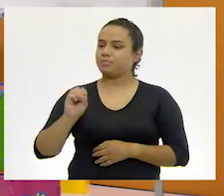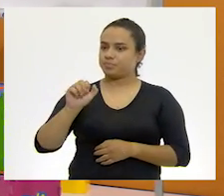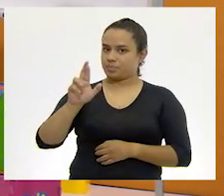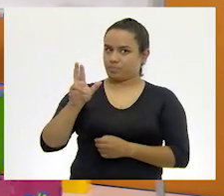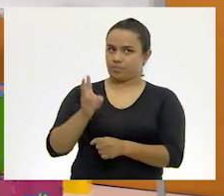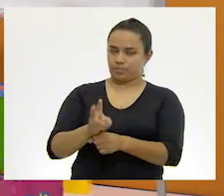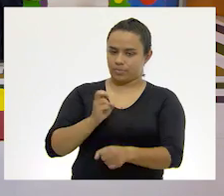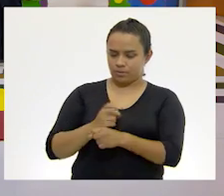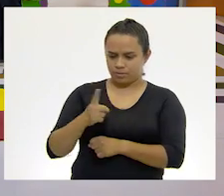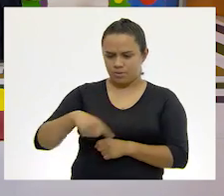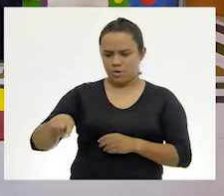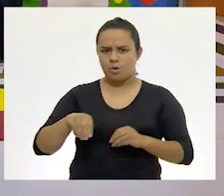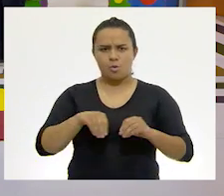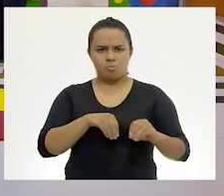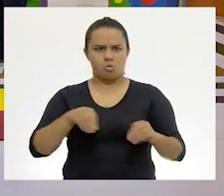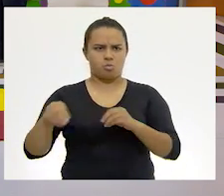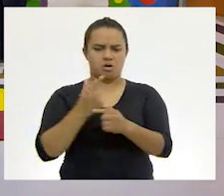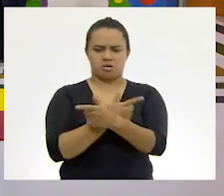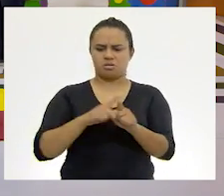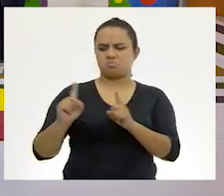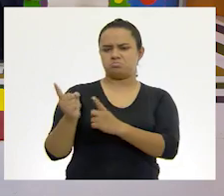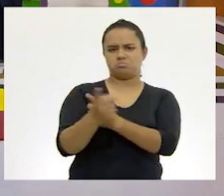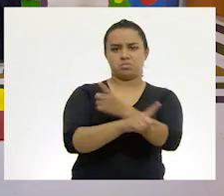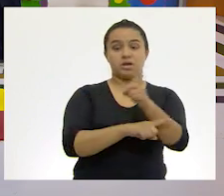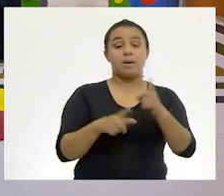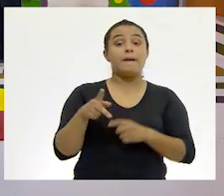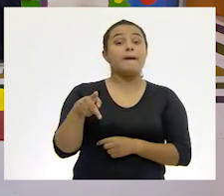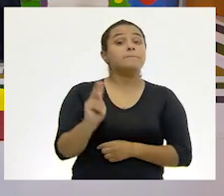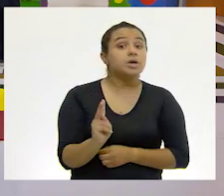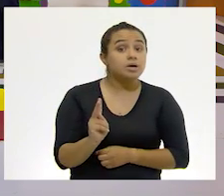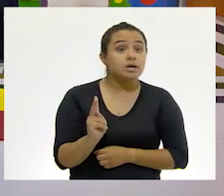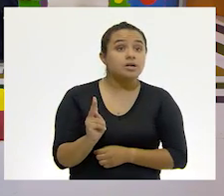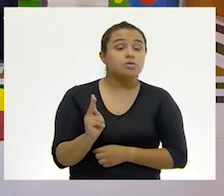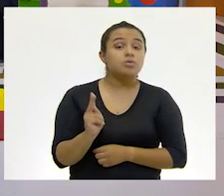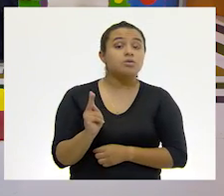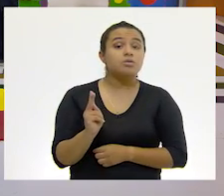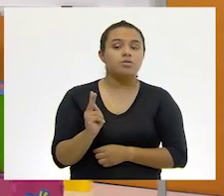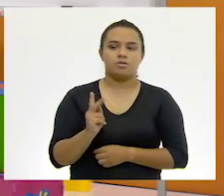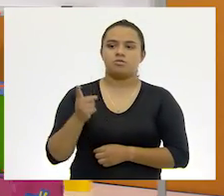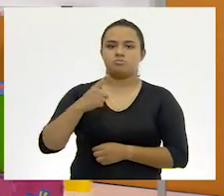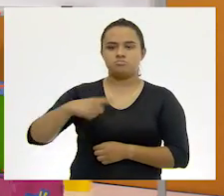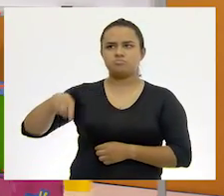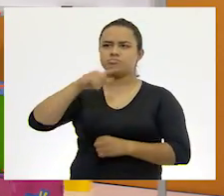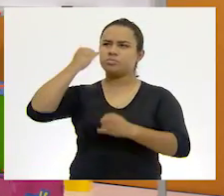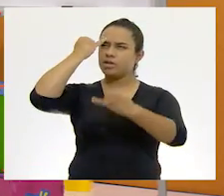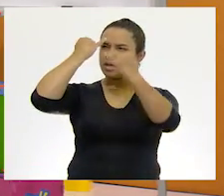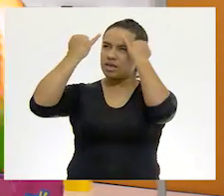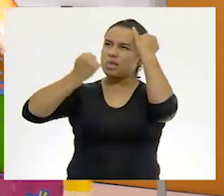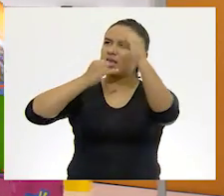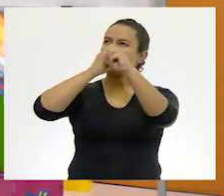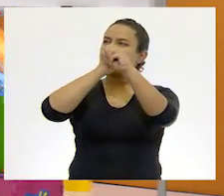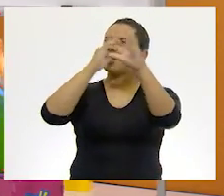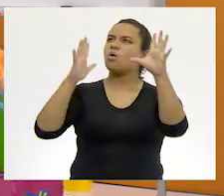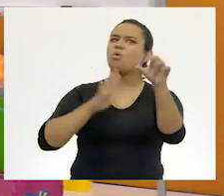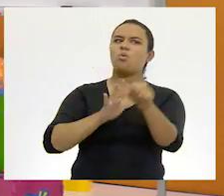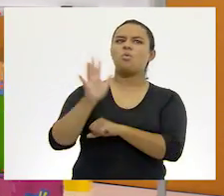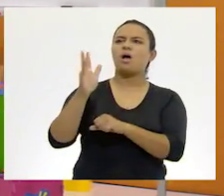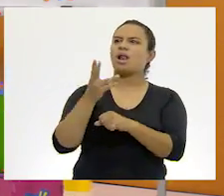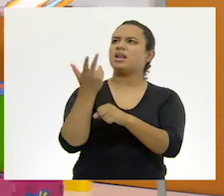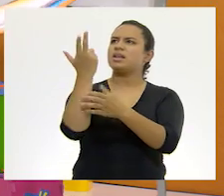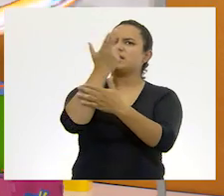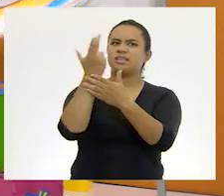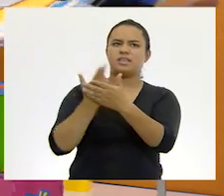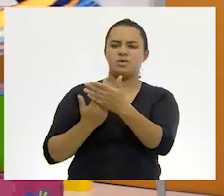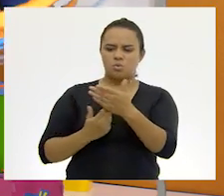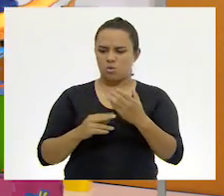el momento nos movamos libremente. ¿De acuerdo? Pero que vayamos tratando de imaginar los dibujos que podrían estarse